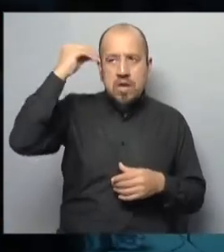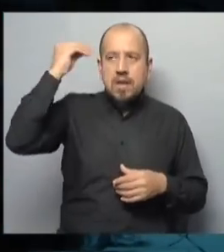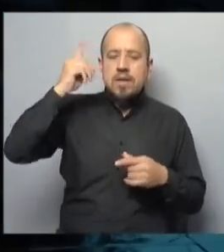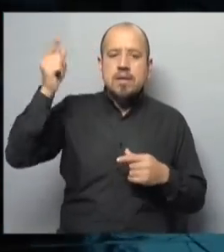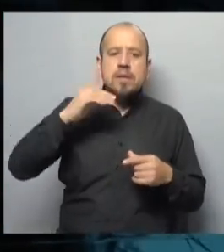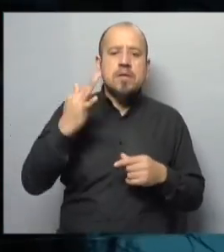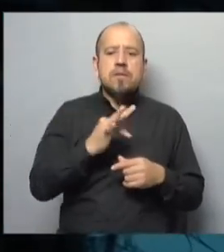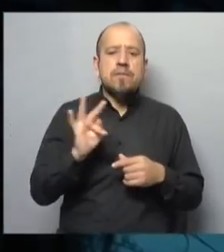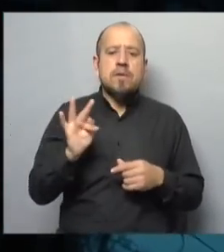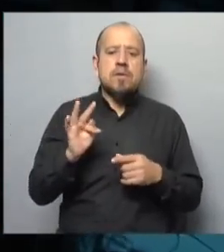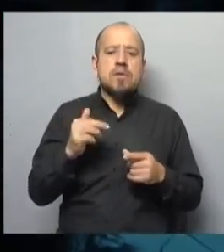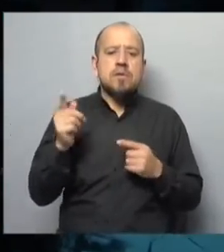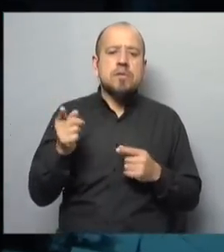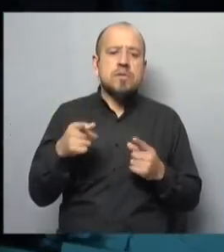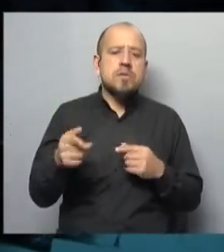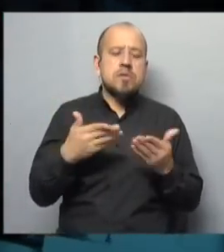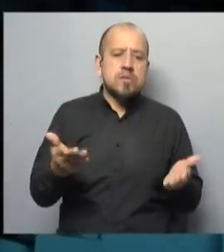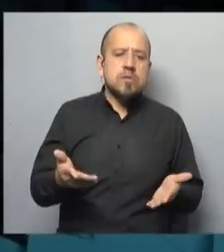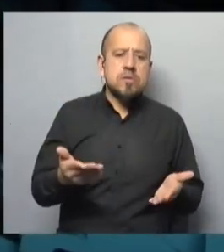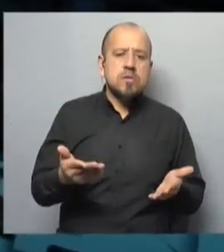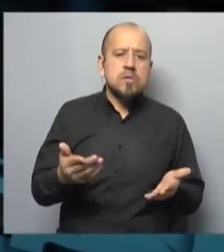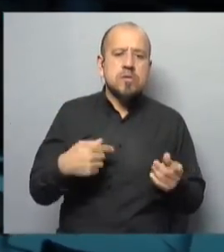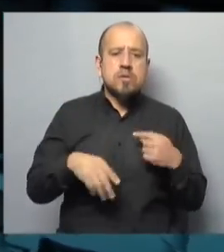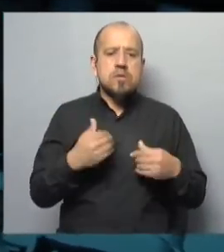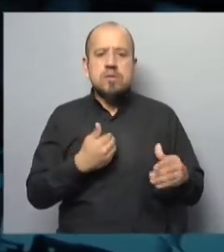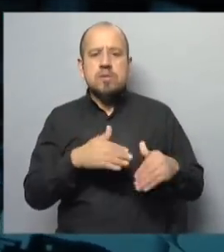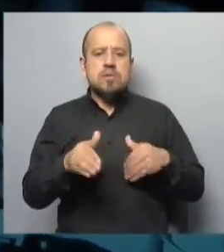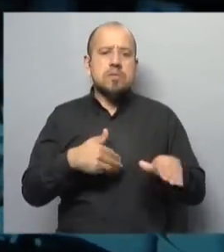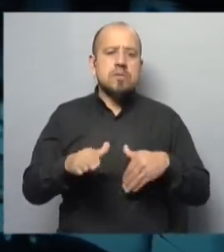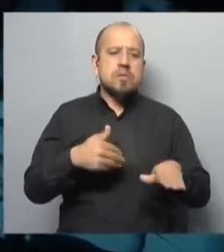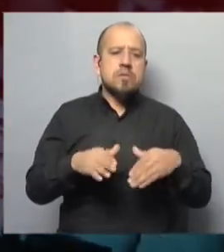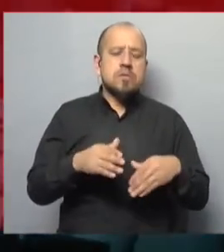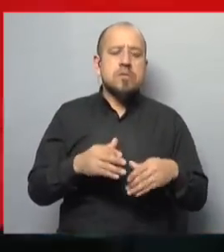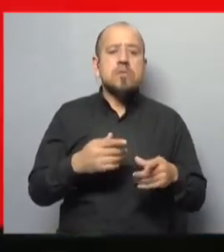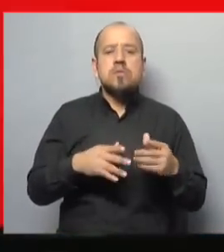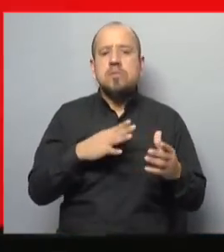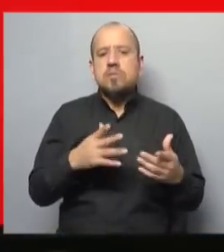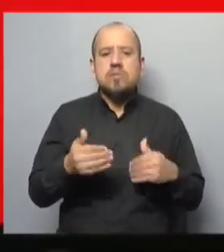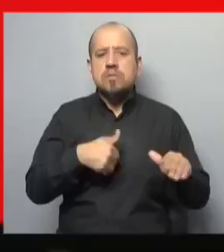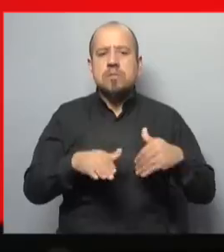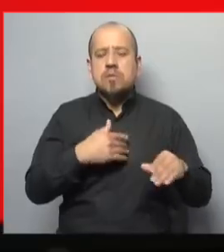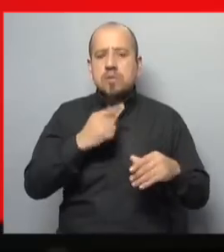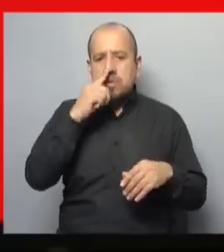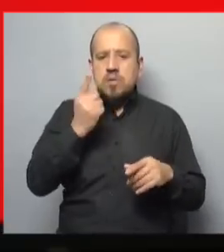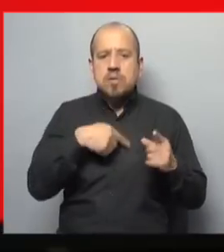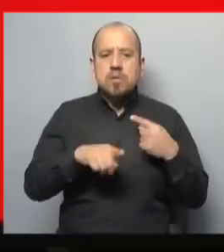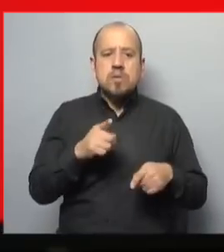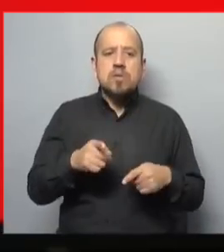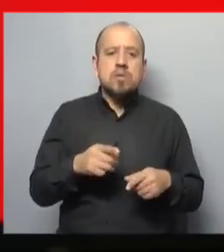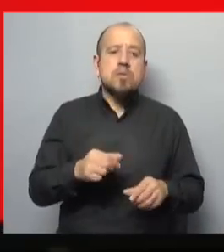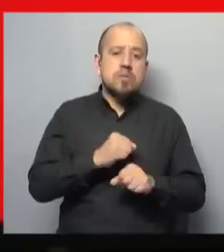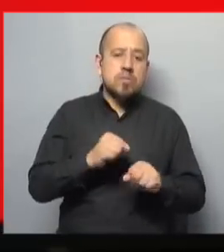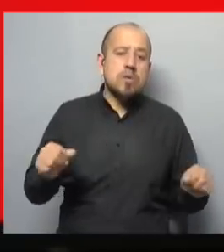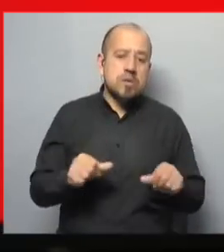propia francia campeona mundial sea estéticamente ninguna favorita defendía correría trabajaba una intensidad fantástica entonces eso se puede hacer